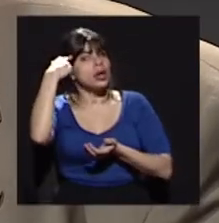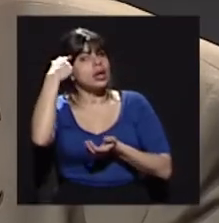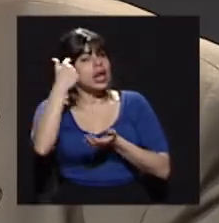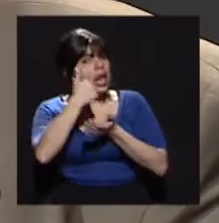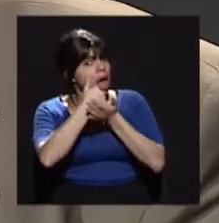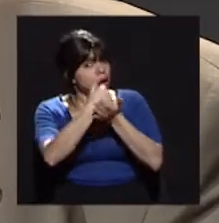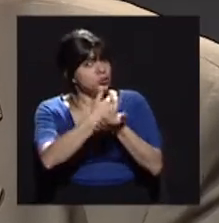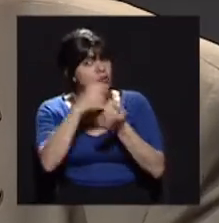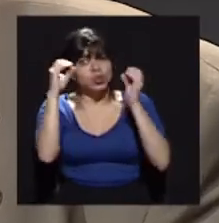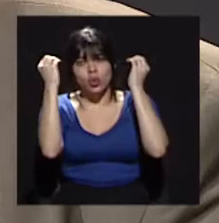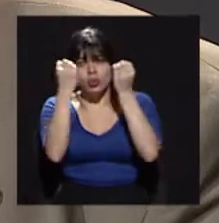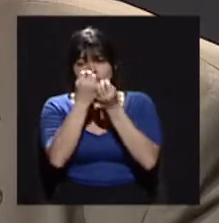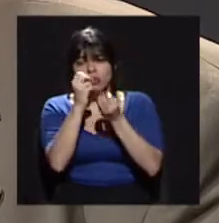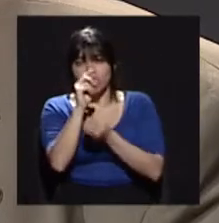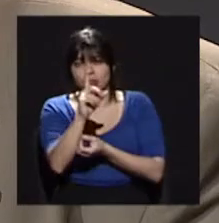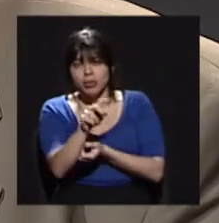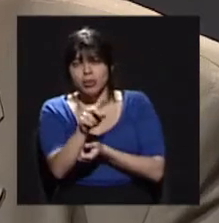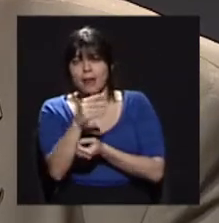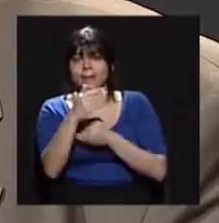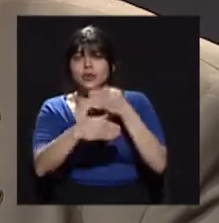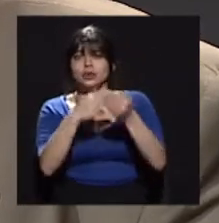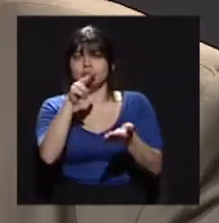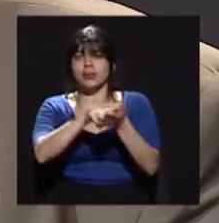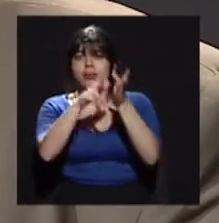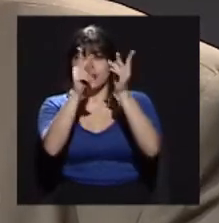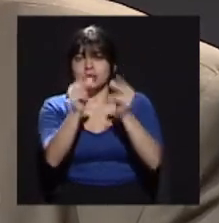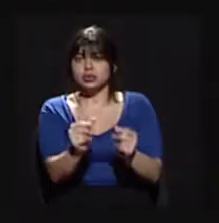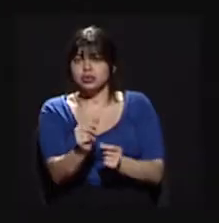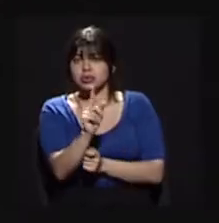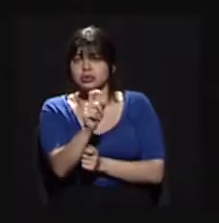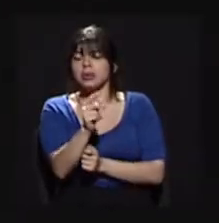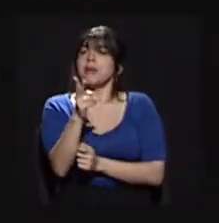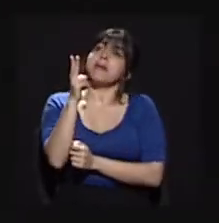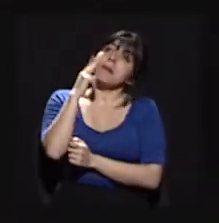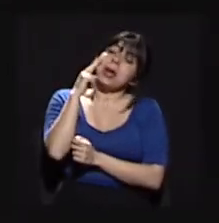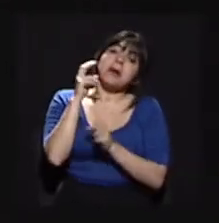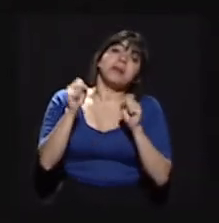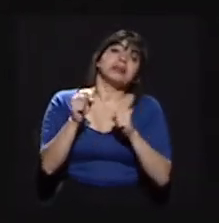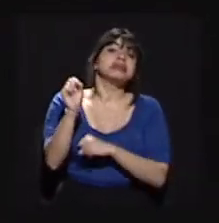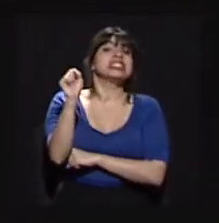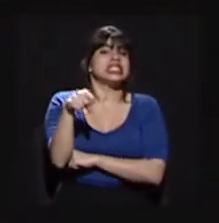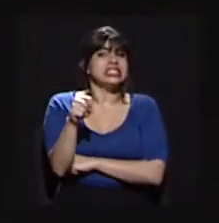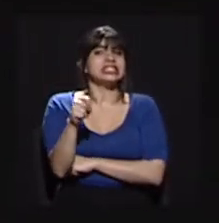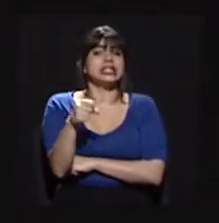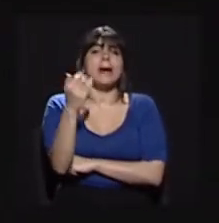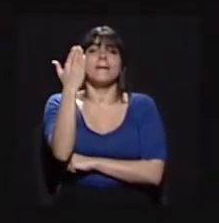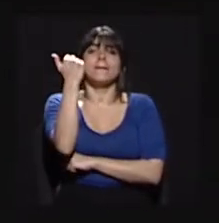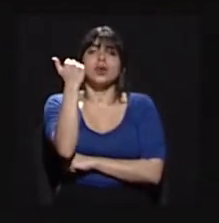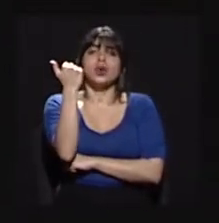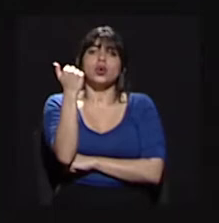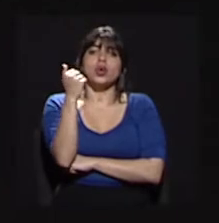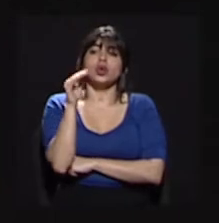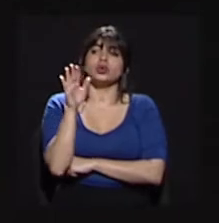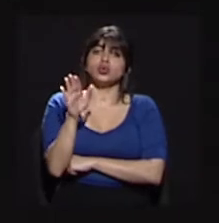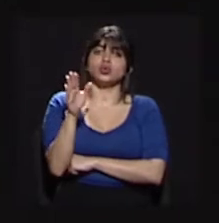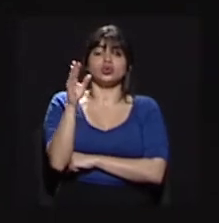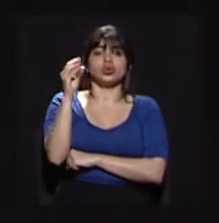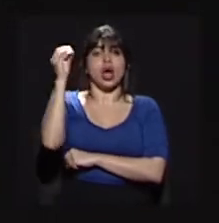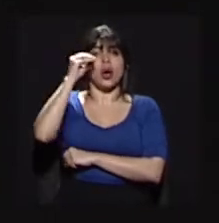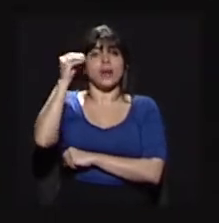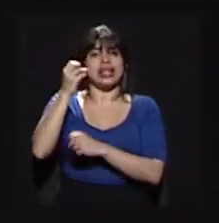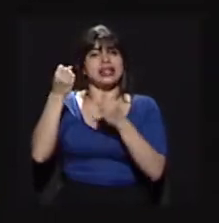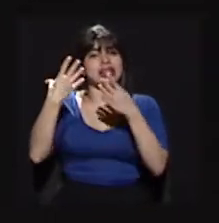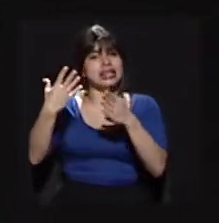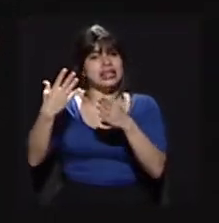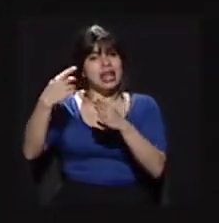ayudó del montón en el proceso de aprobación de presupuesto mire probablemente sí porque llevó sus argumentaciones tan